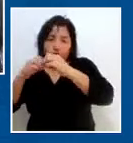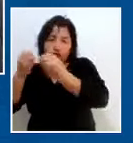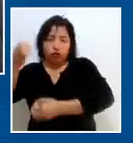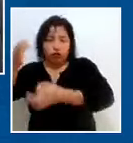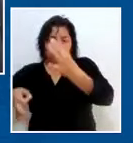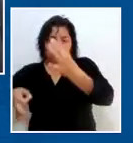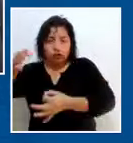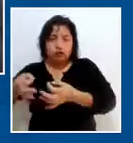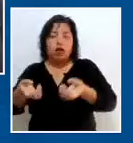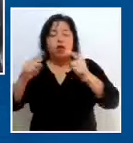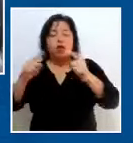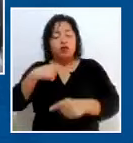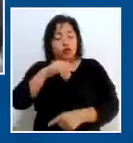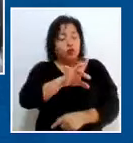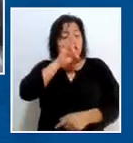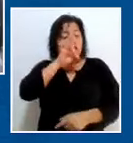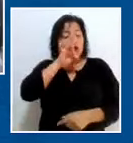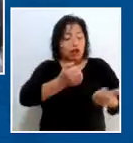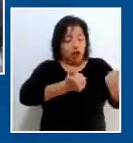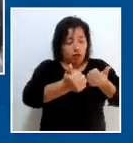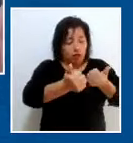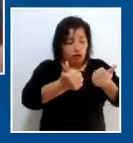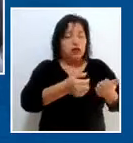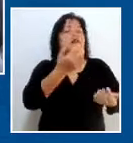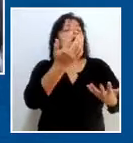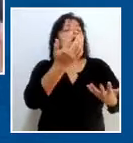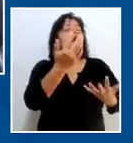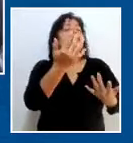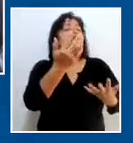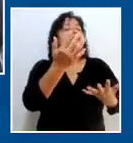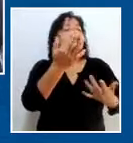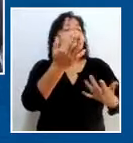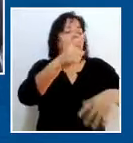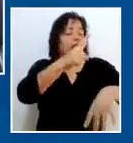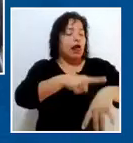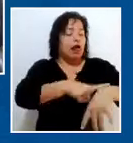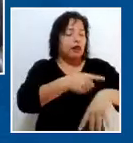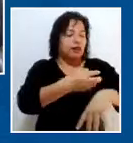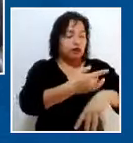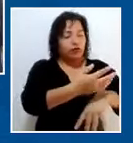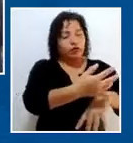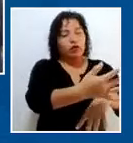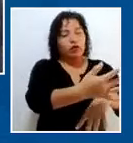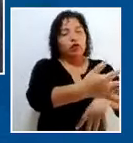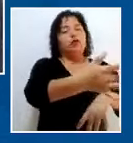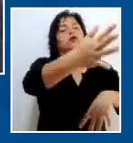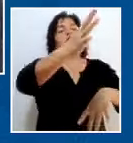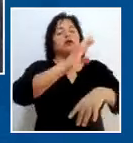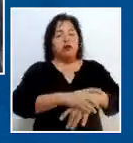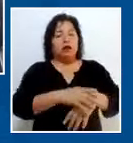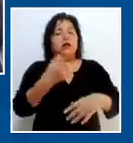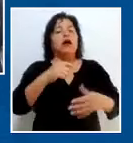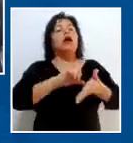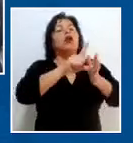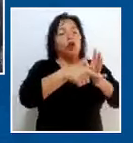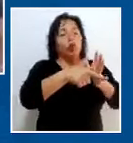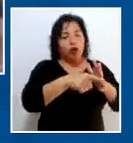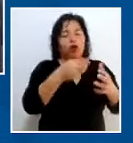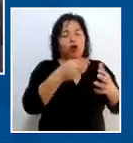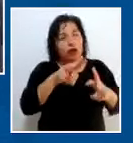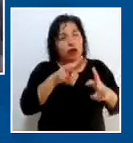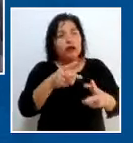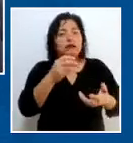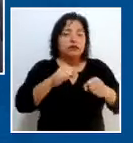el administrativo, tengo que esperar a que se agote la instancia administrativa para luego ver si